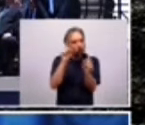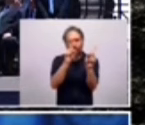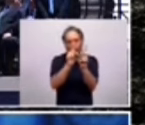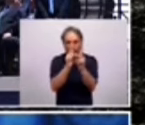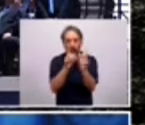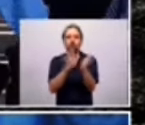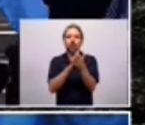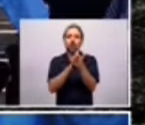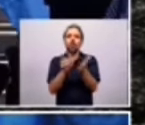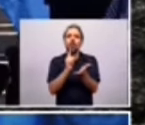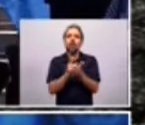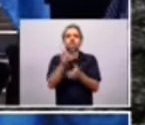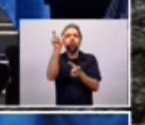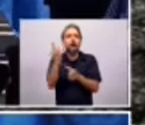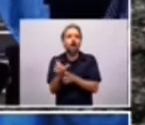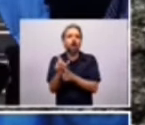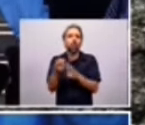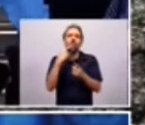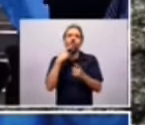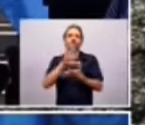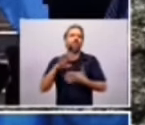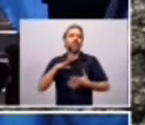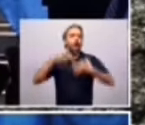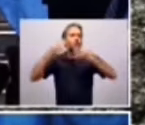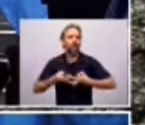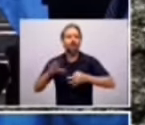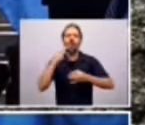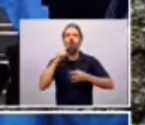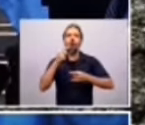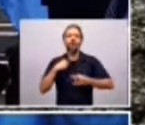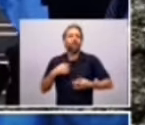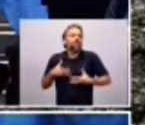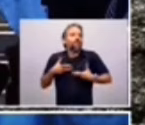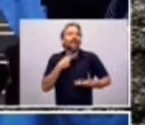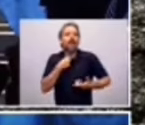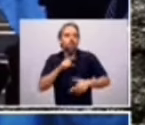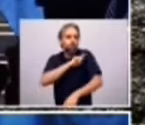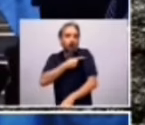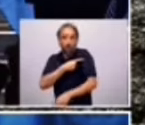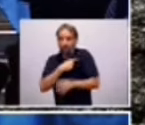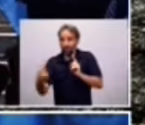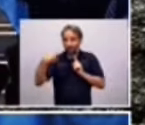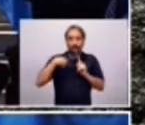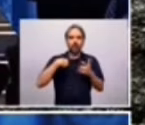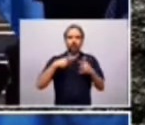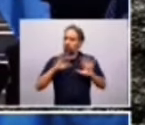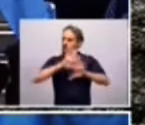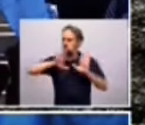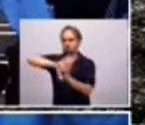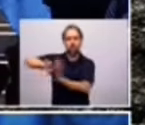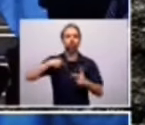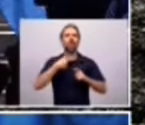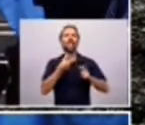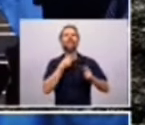reformar la Constitución. Por el contrario, si van a aprobar, incluso que el Parlamento apruebe alguna ley, obviamente